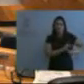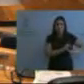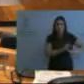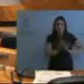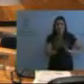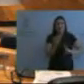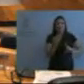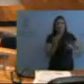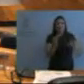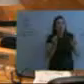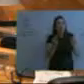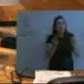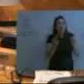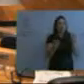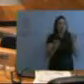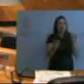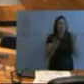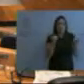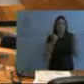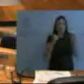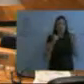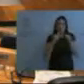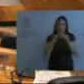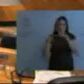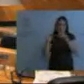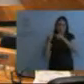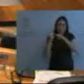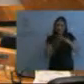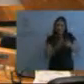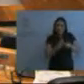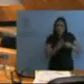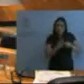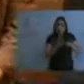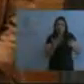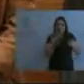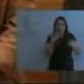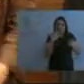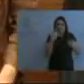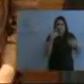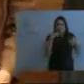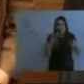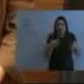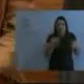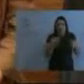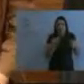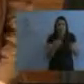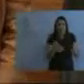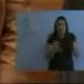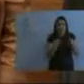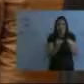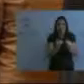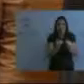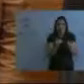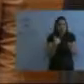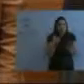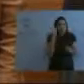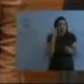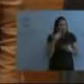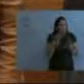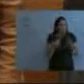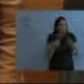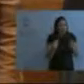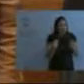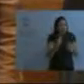trato diferenciado o desigual ante realidades o actividades que son iguales. No me consta en modo alguno que sea ese el proceder de